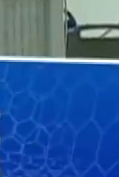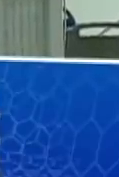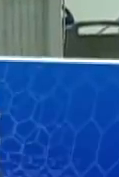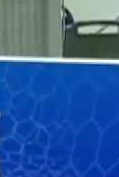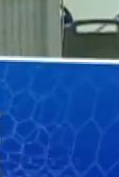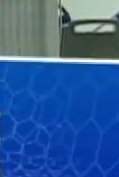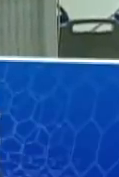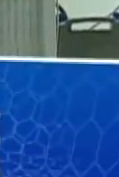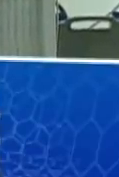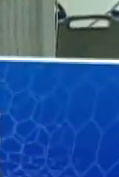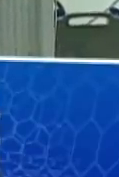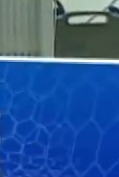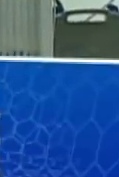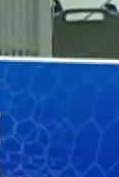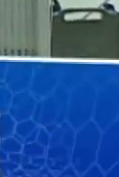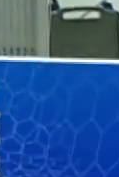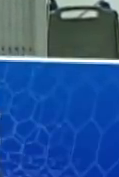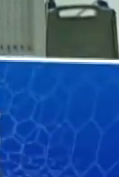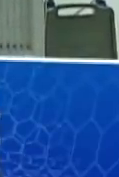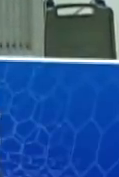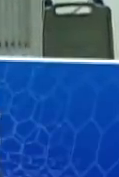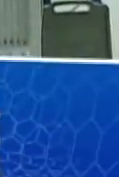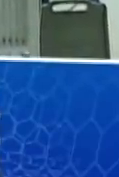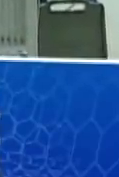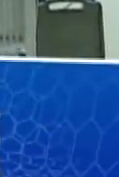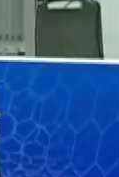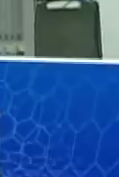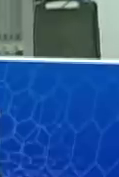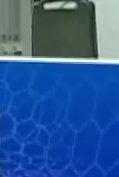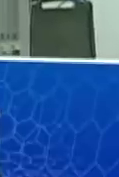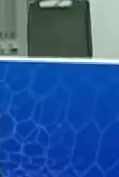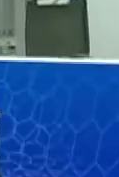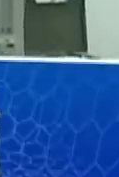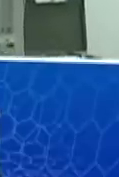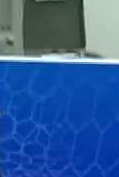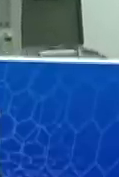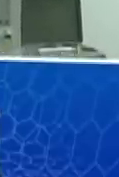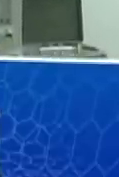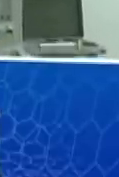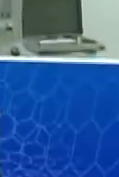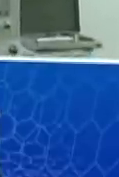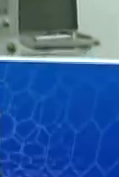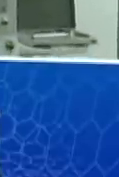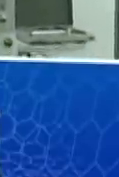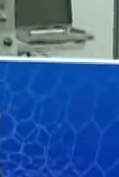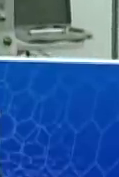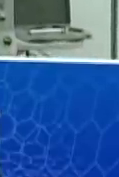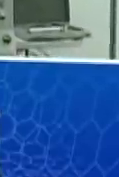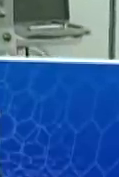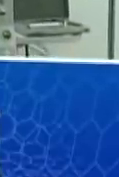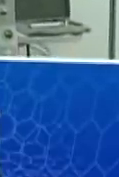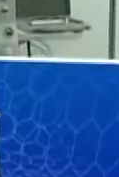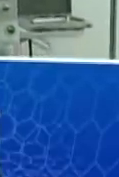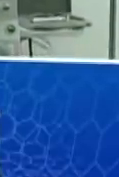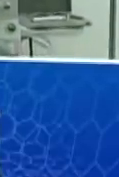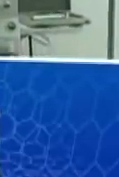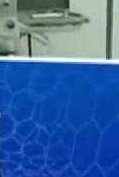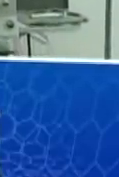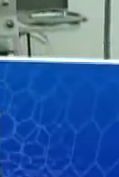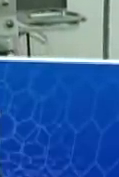mucho. Con menos haciendo más. Yo tengo que agradecer a todo el personal de la salud del